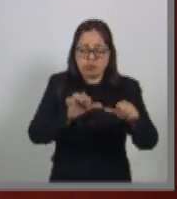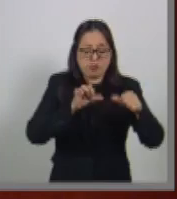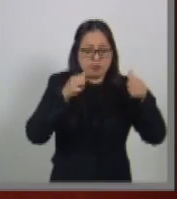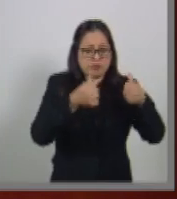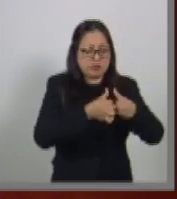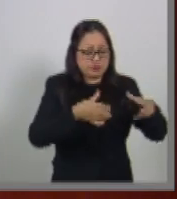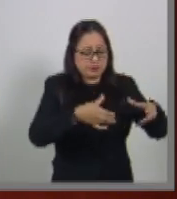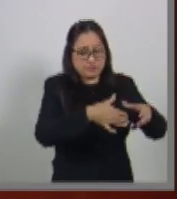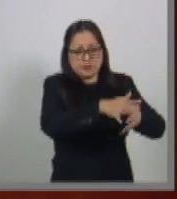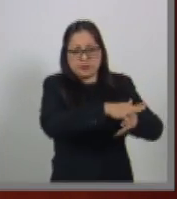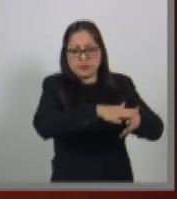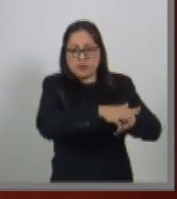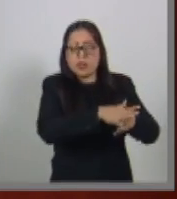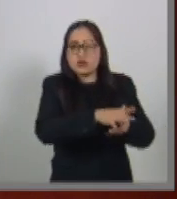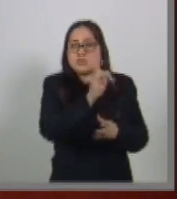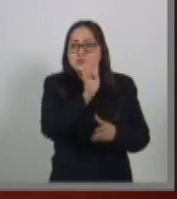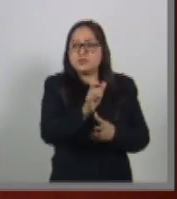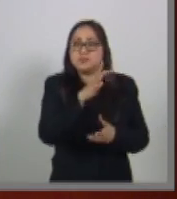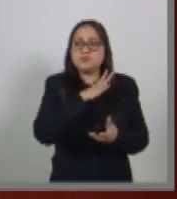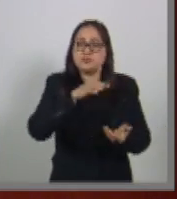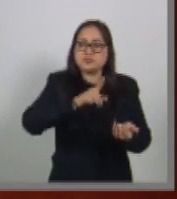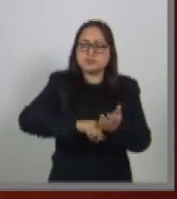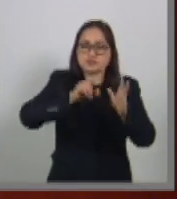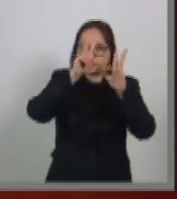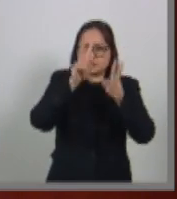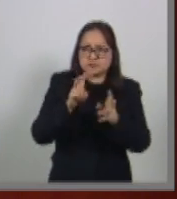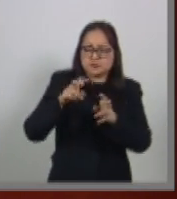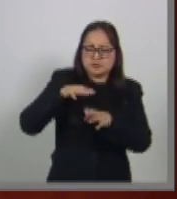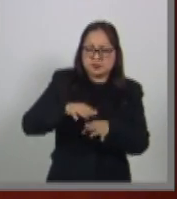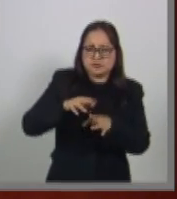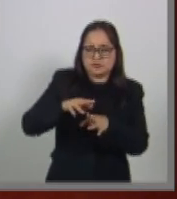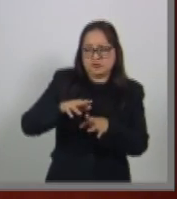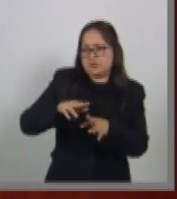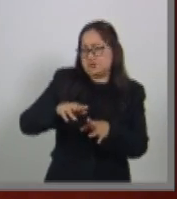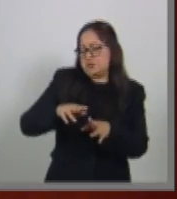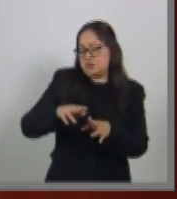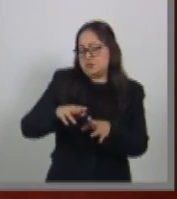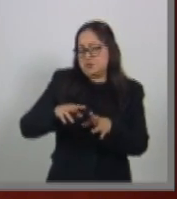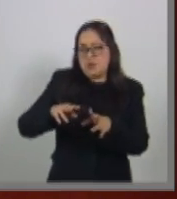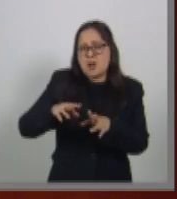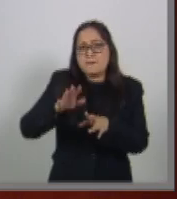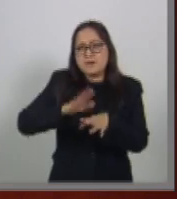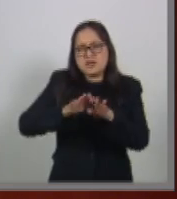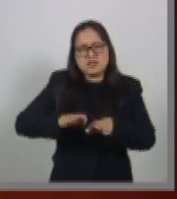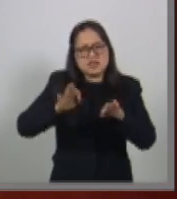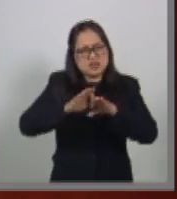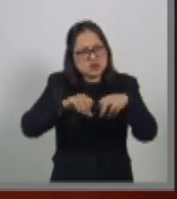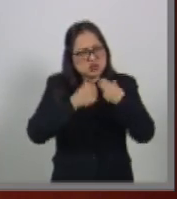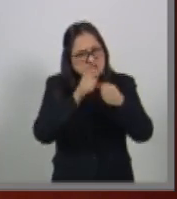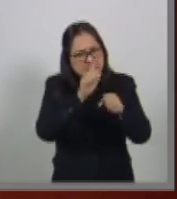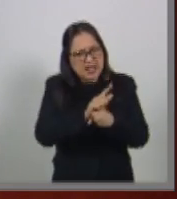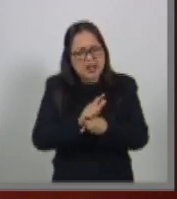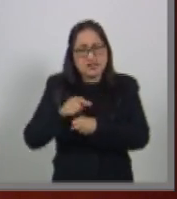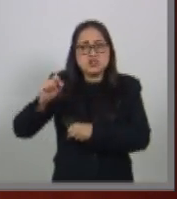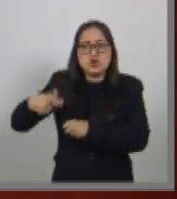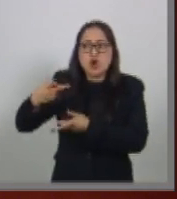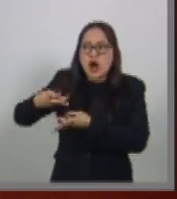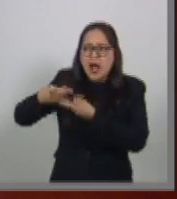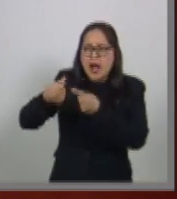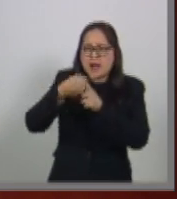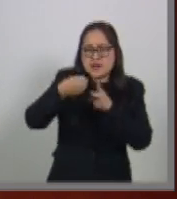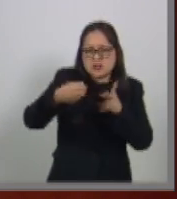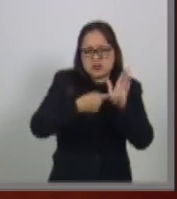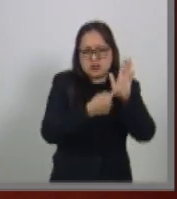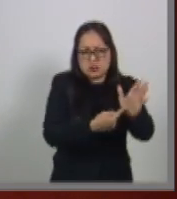civil atienden temas de interés social como la rendición de cuentas, la democracia